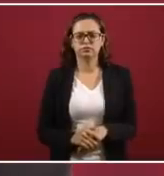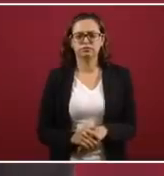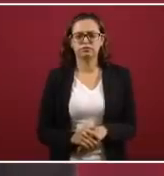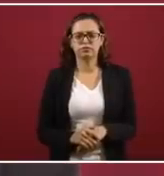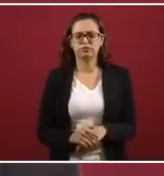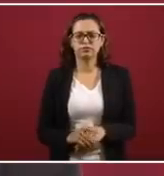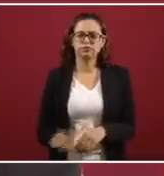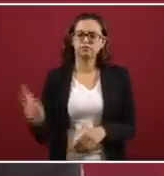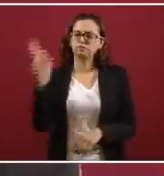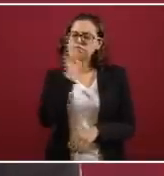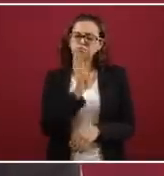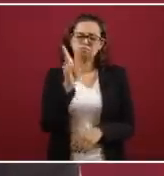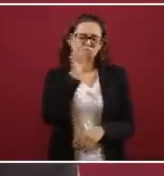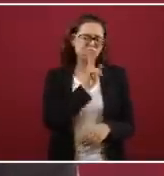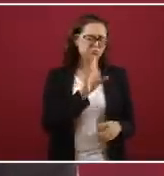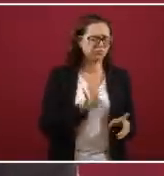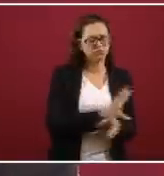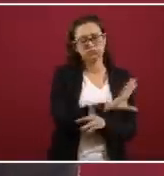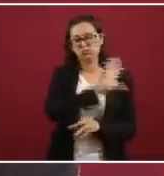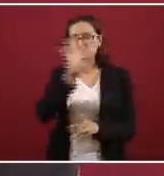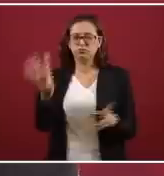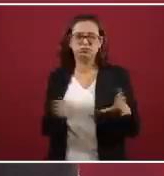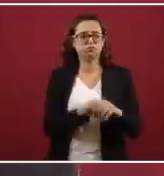todas las pruebas,